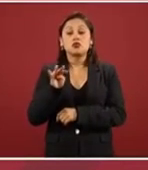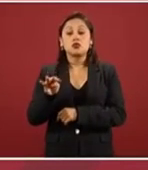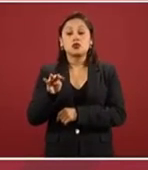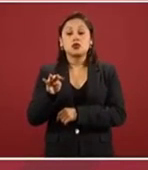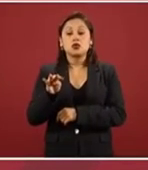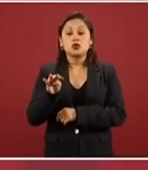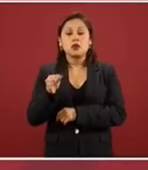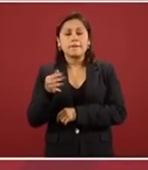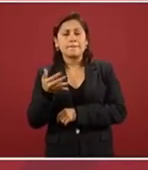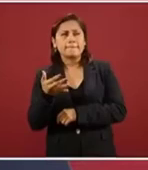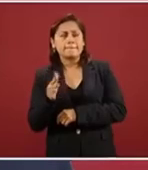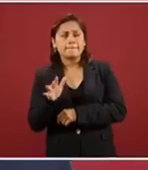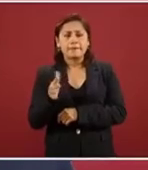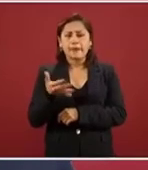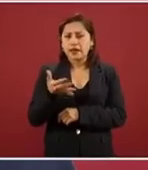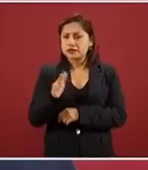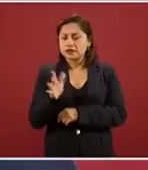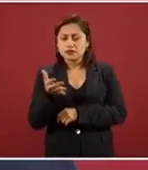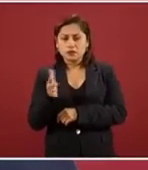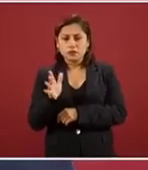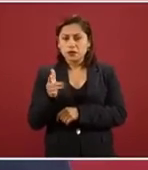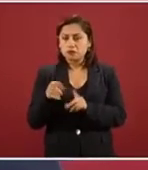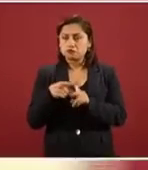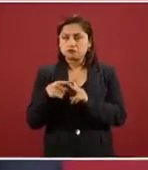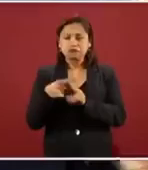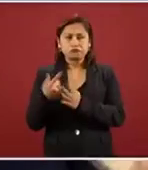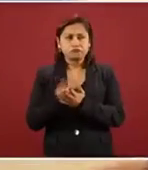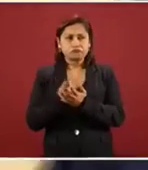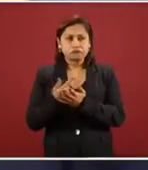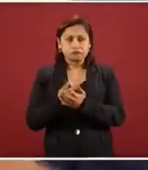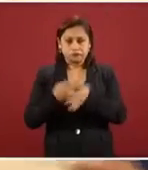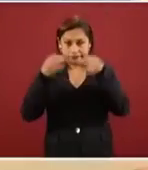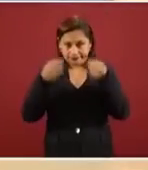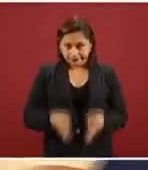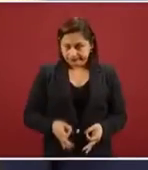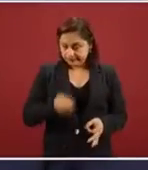solo en términos formales, porque no sabemos